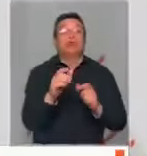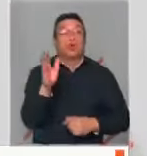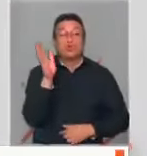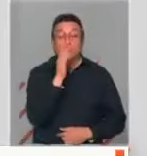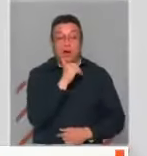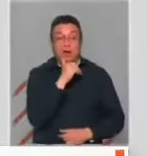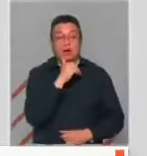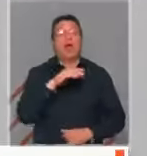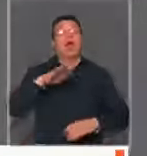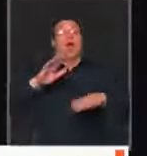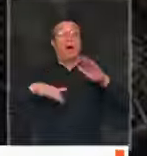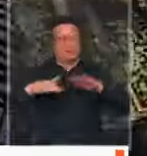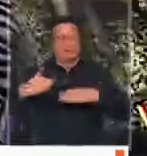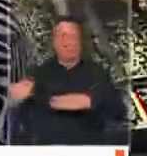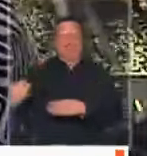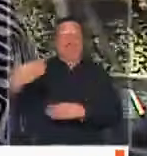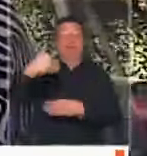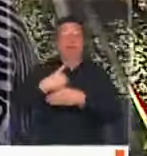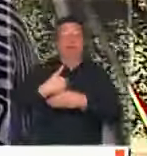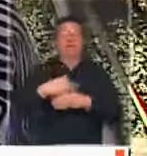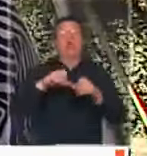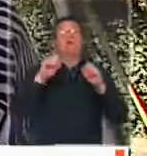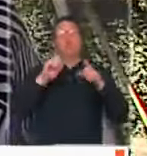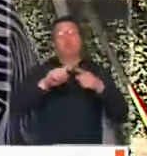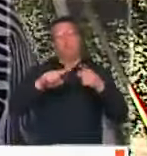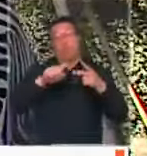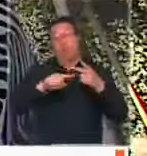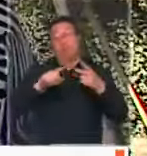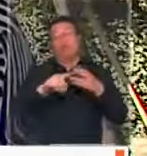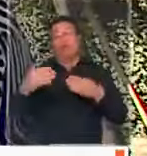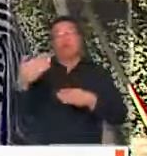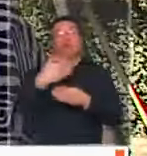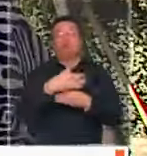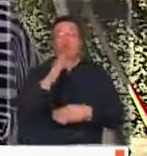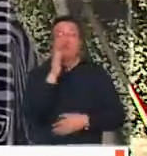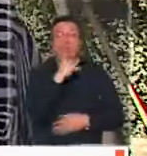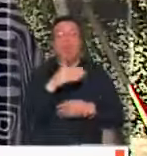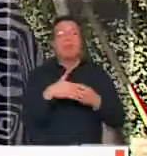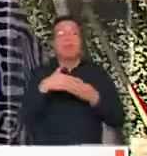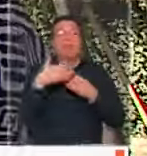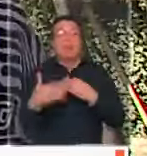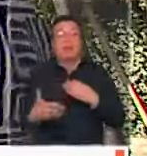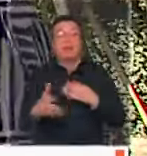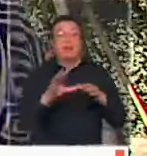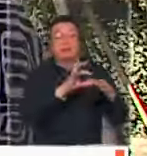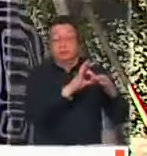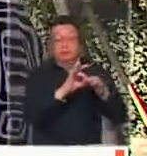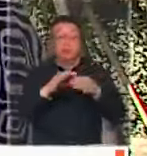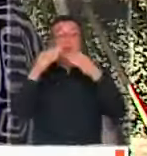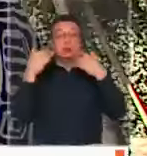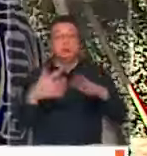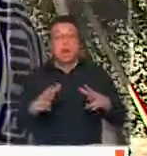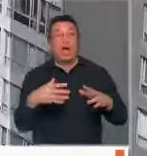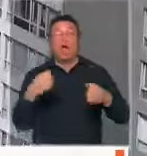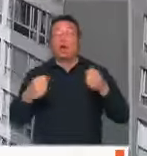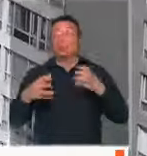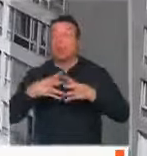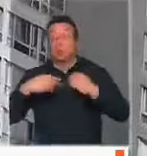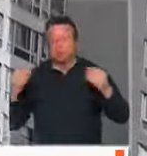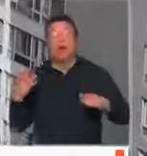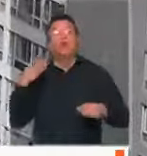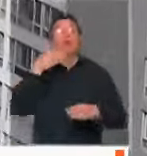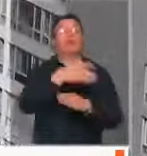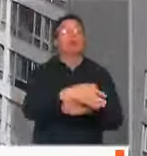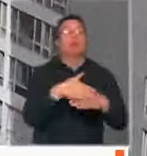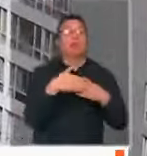momentos en los que llegan, pero en la mayoría de las veces no llega, o llega tarde, cuando ya ocurrieron los hechos, cuando ya desaparecen los vehículos.